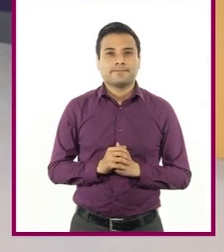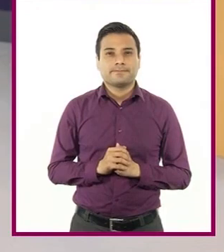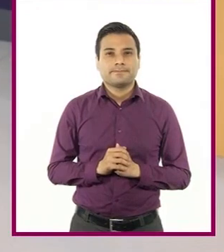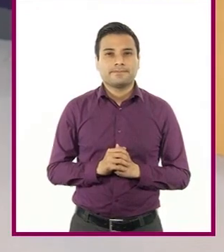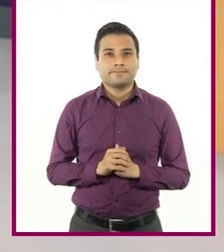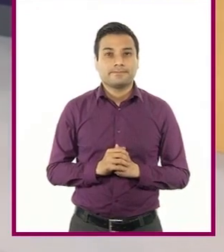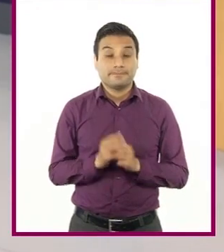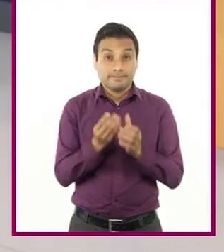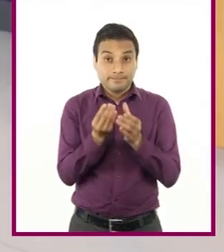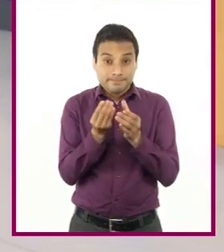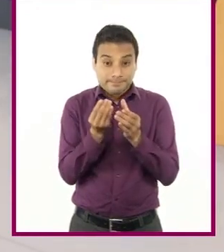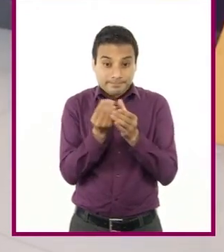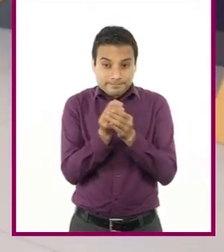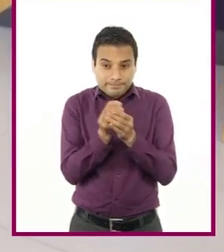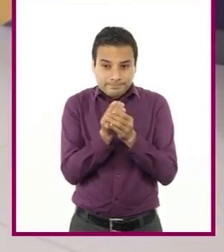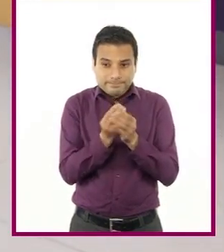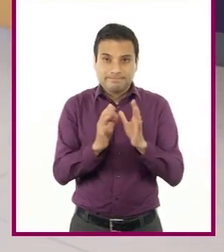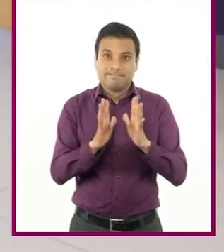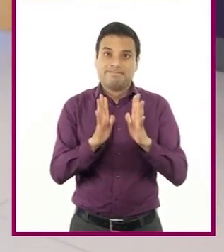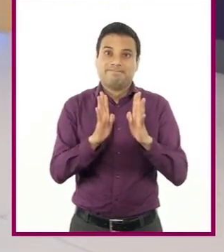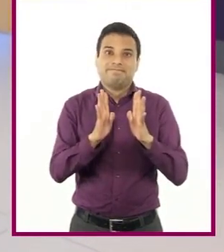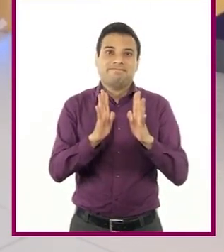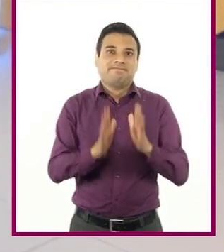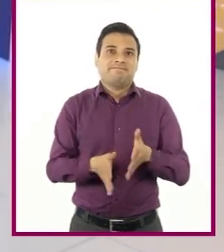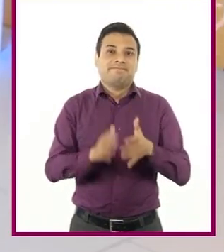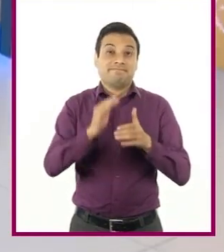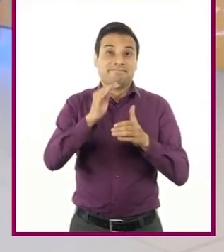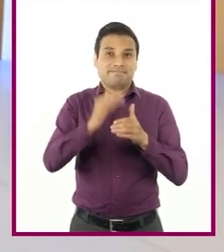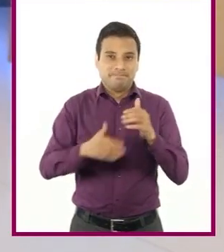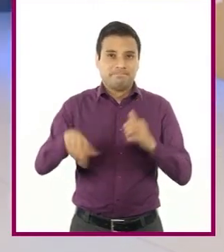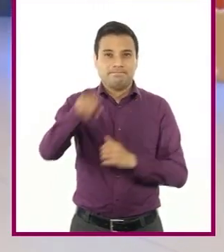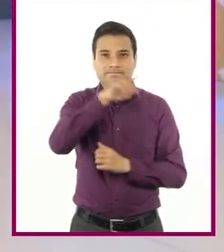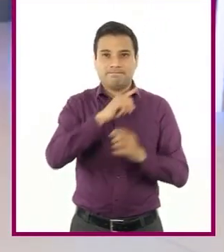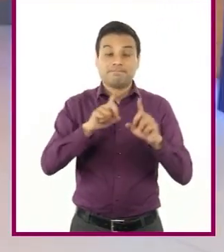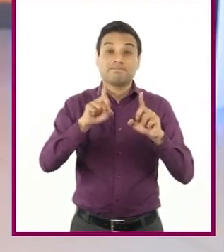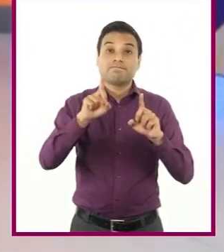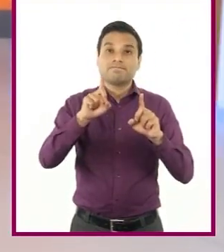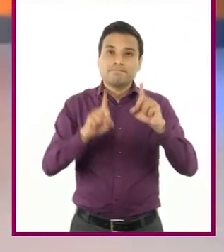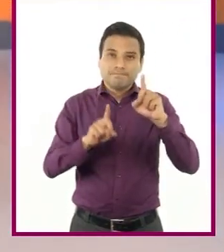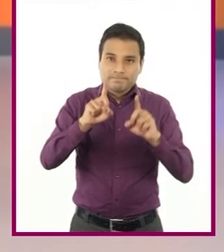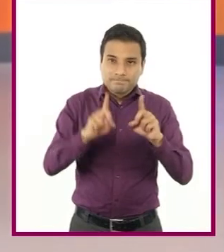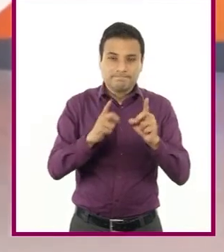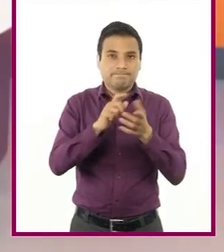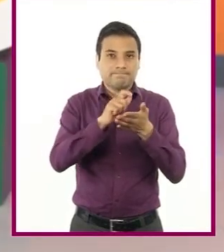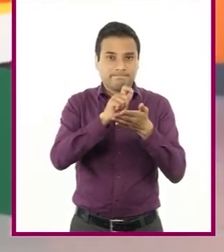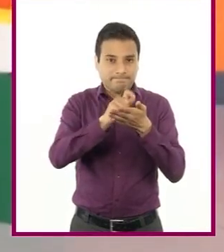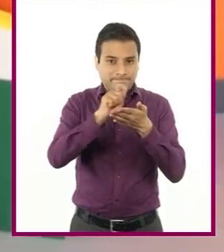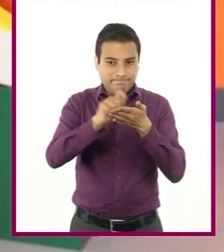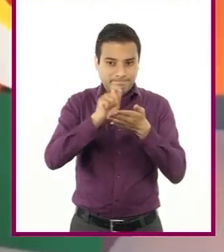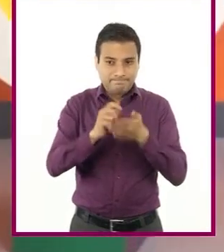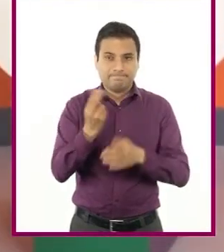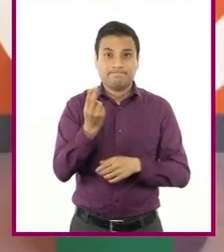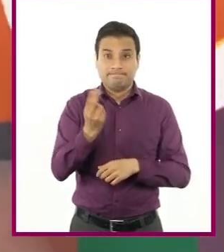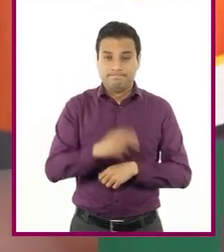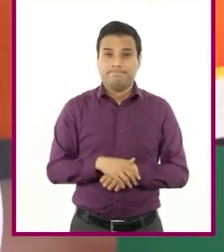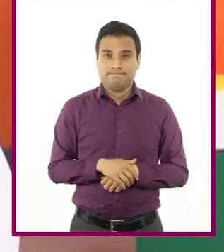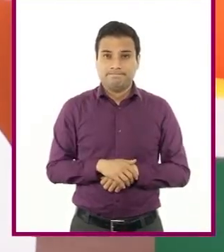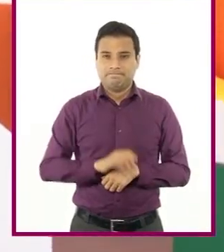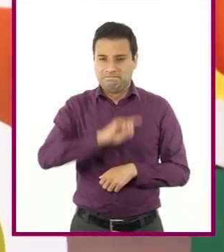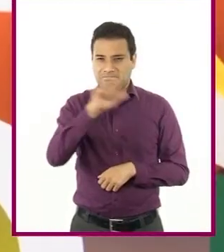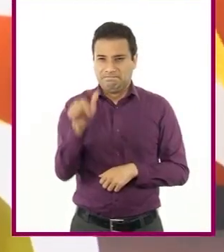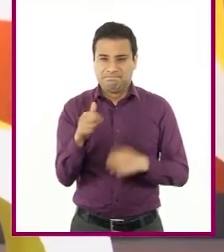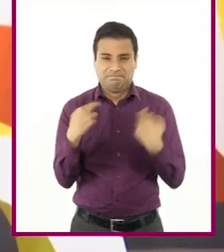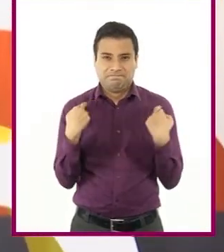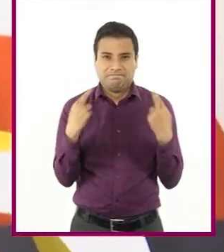Estamos a punto de terminar la sesión. Es importante que registren dudas, inquietudes y dificultades. Compártanlas con